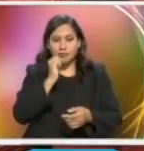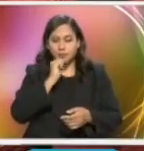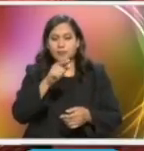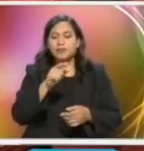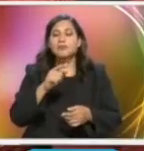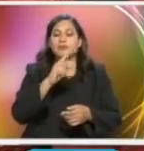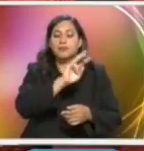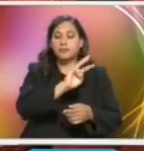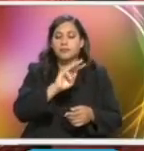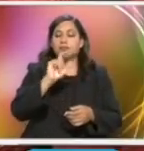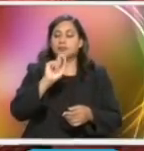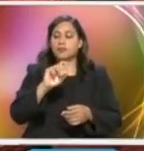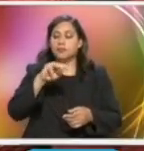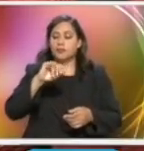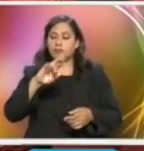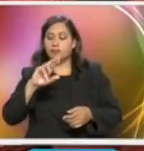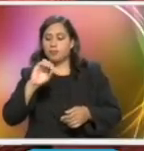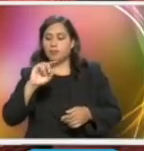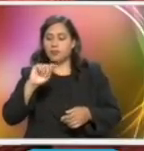es